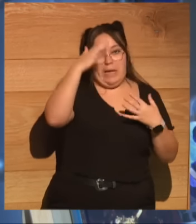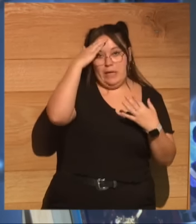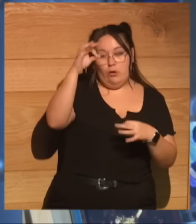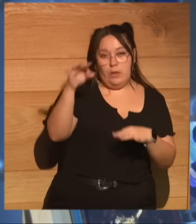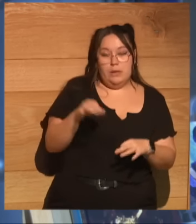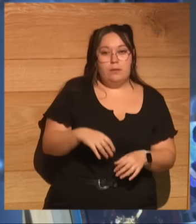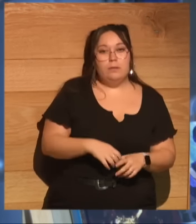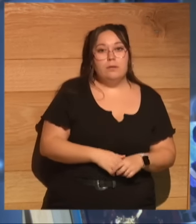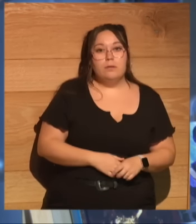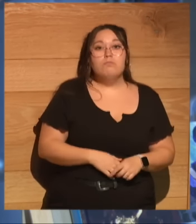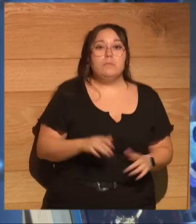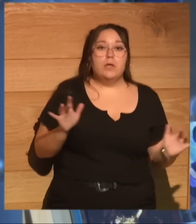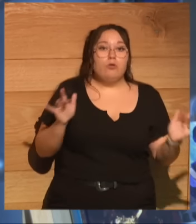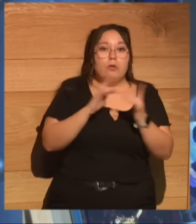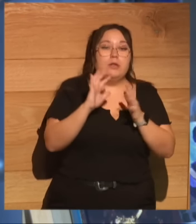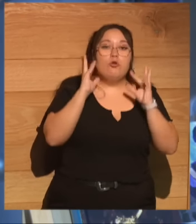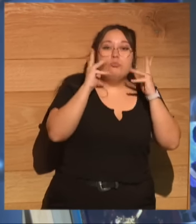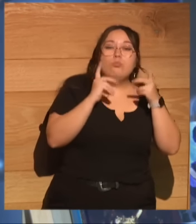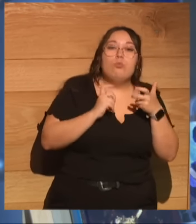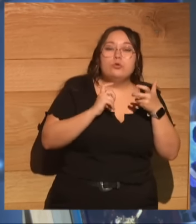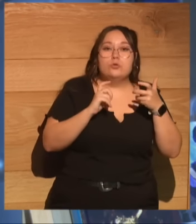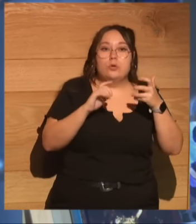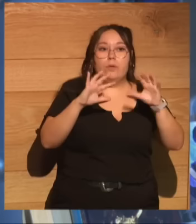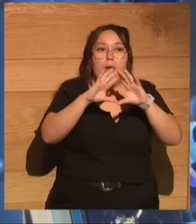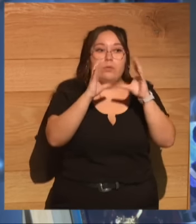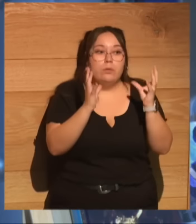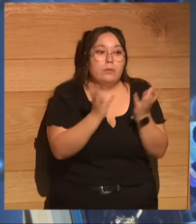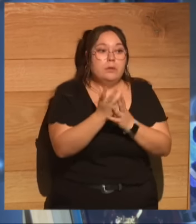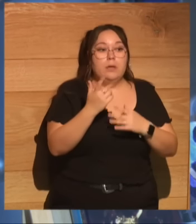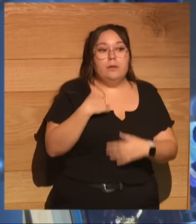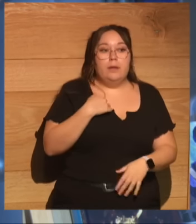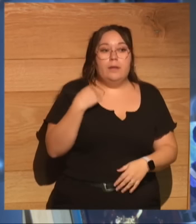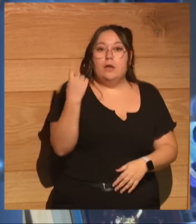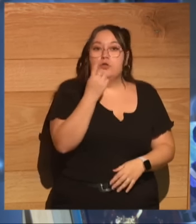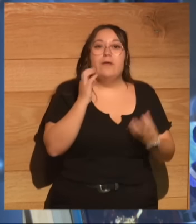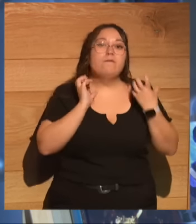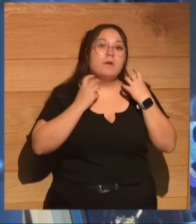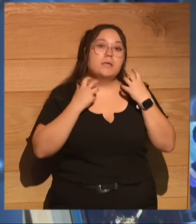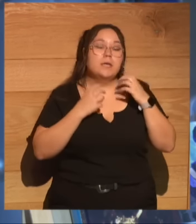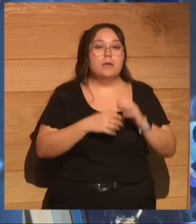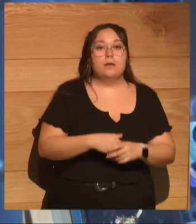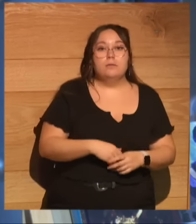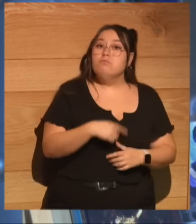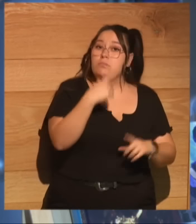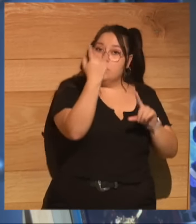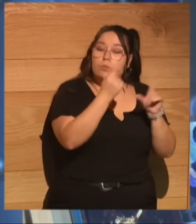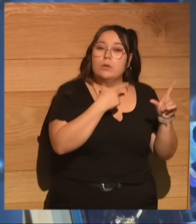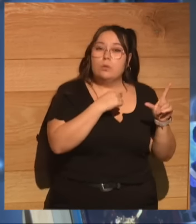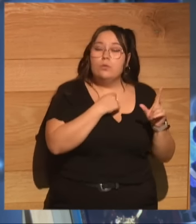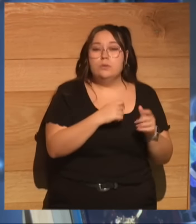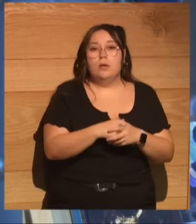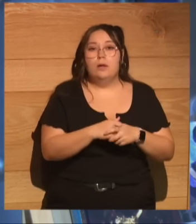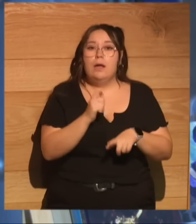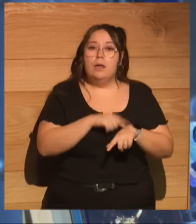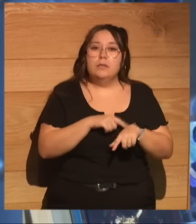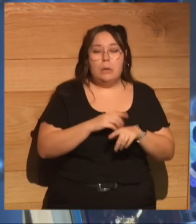del mundo, que conecta con los monstruos de la Universal y que entiende la soledad de Frankenstein, a quien le gusta dibujar, que pasa tiempo